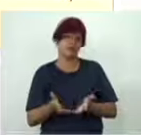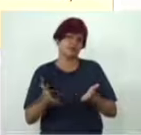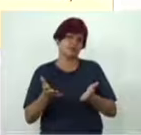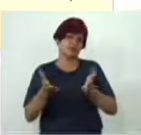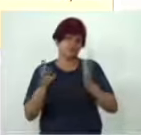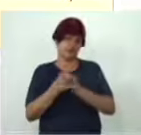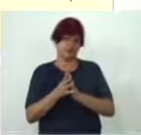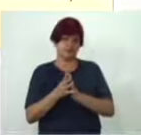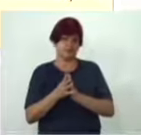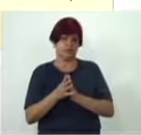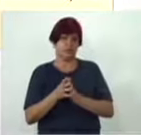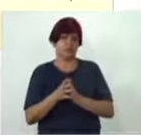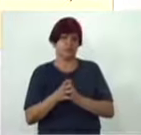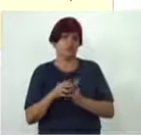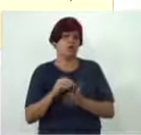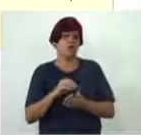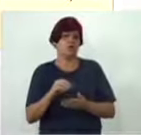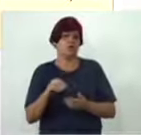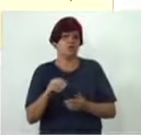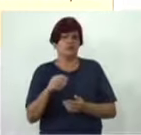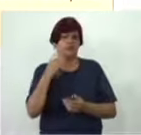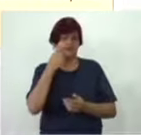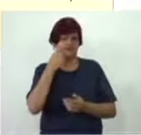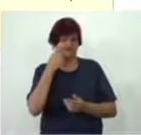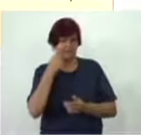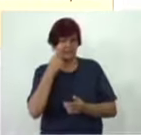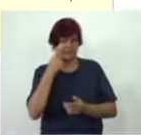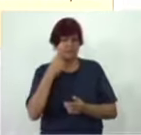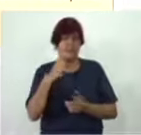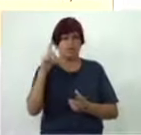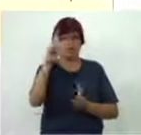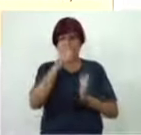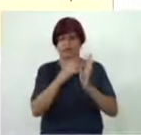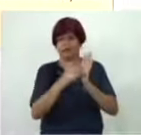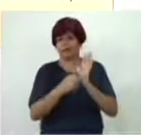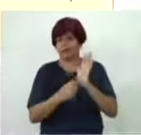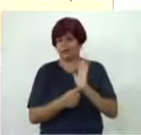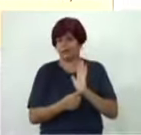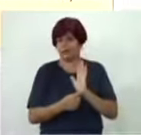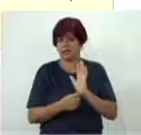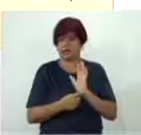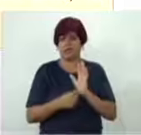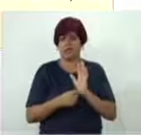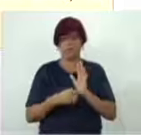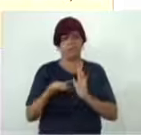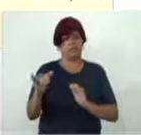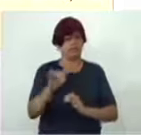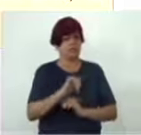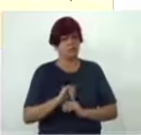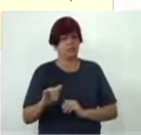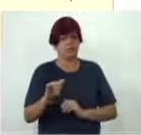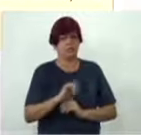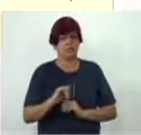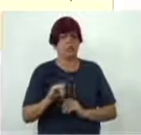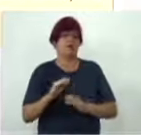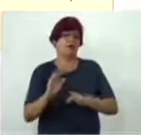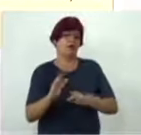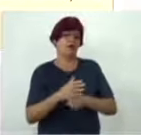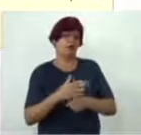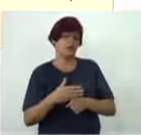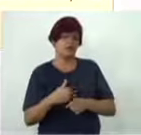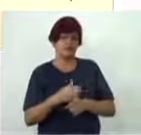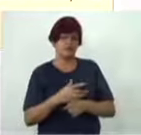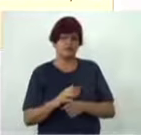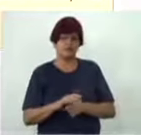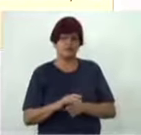desarrollan, donde determinan cualidades, características, semejanzas, diferencias,